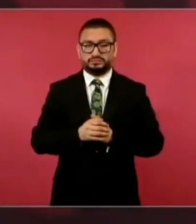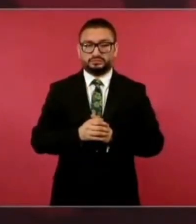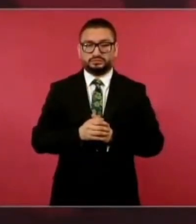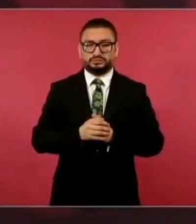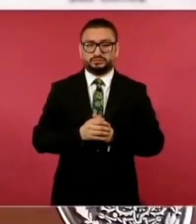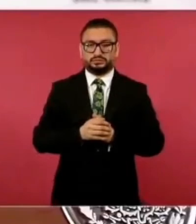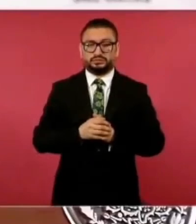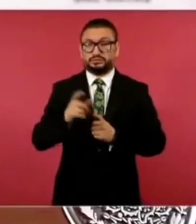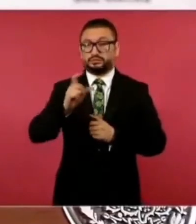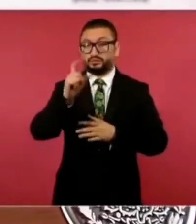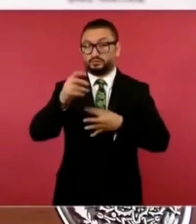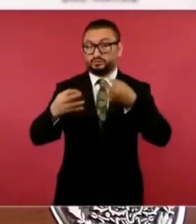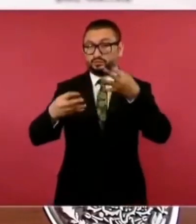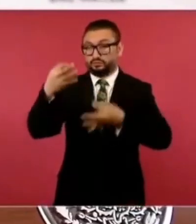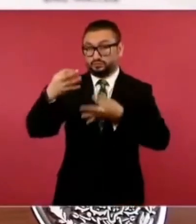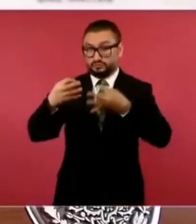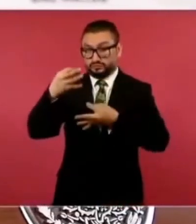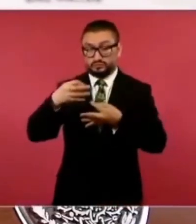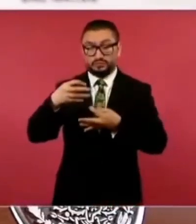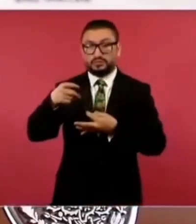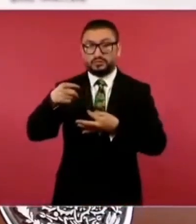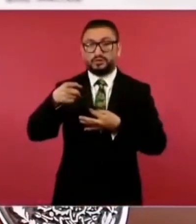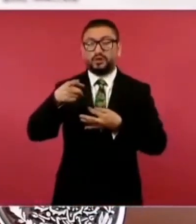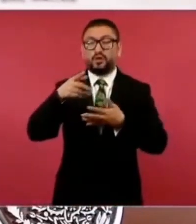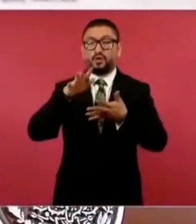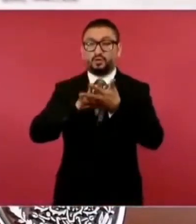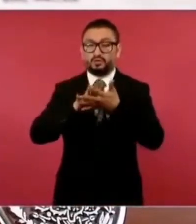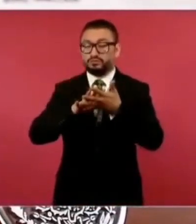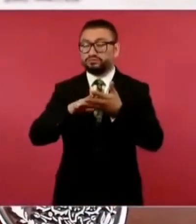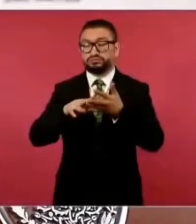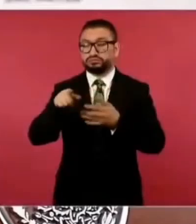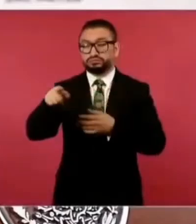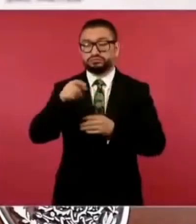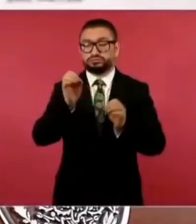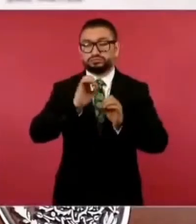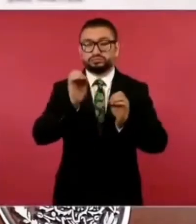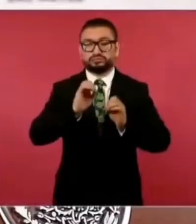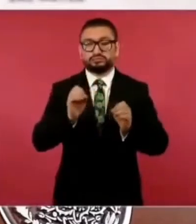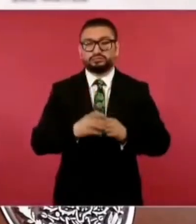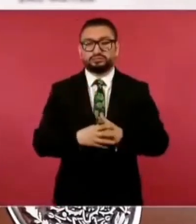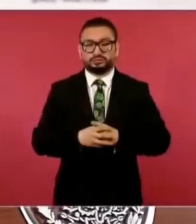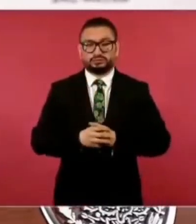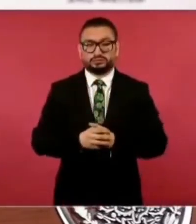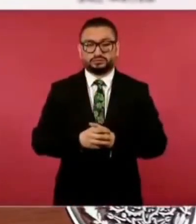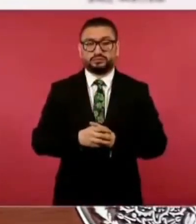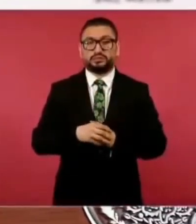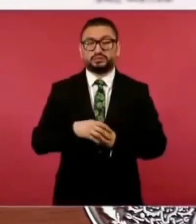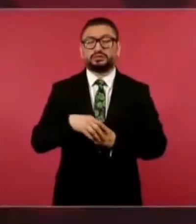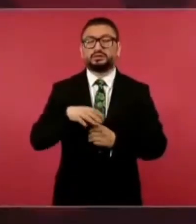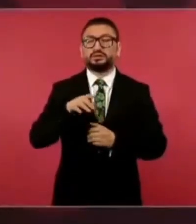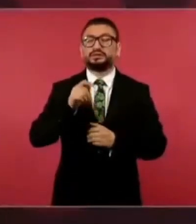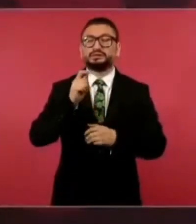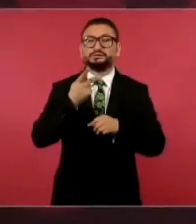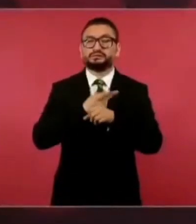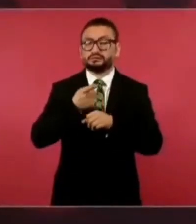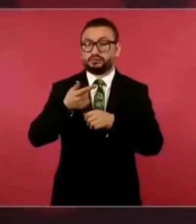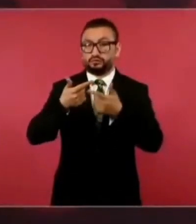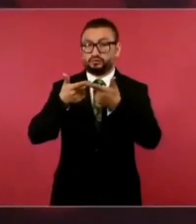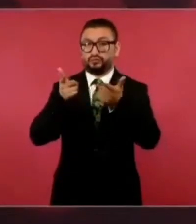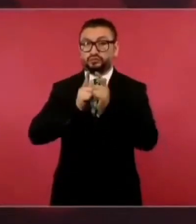el juzgado, en los separos, que incluso llega un grupo de militares